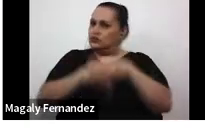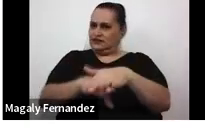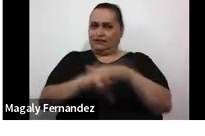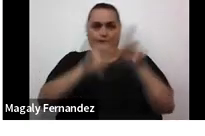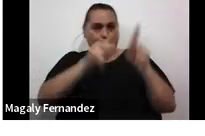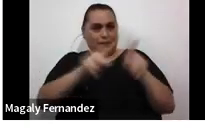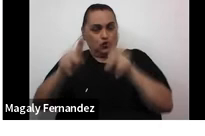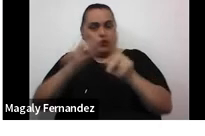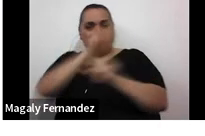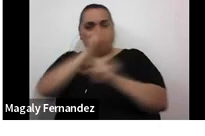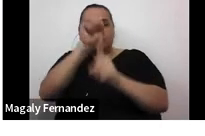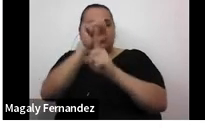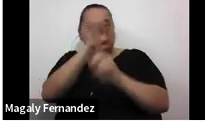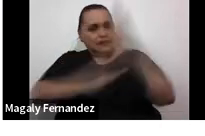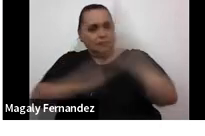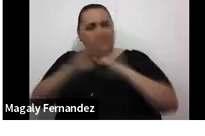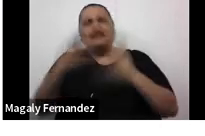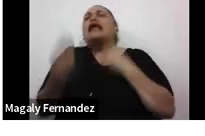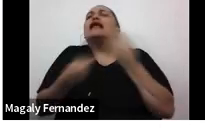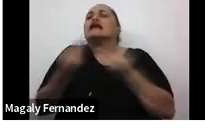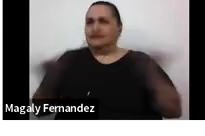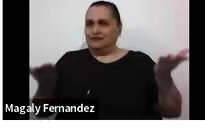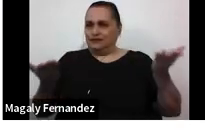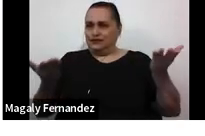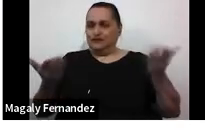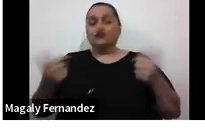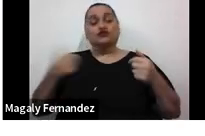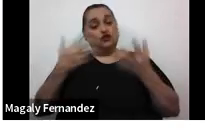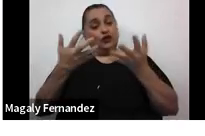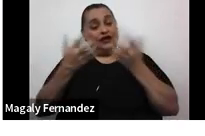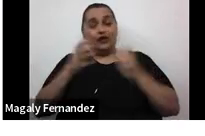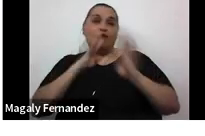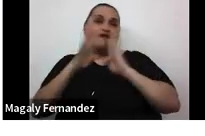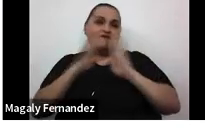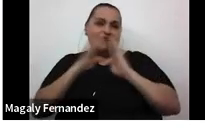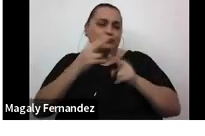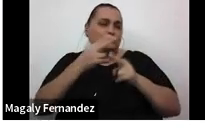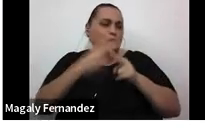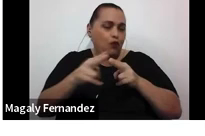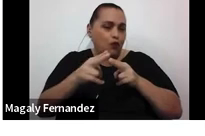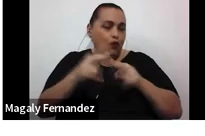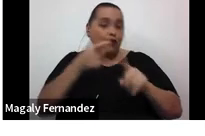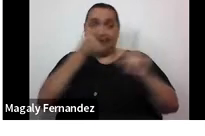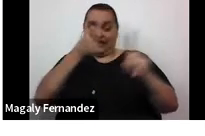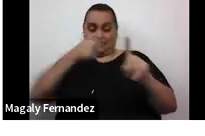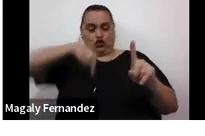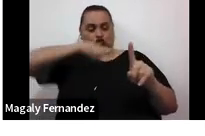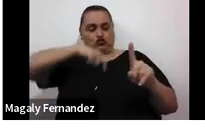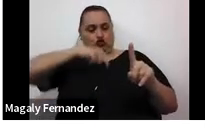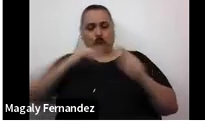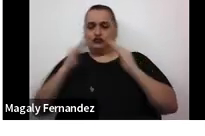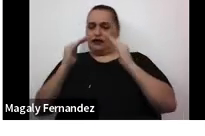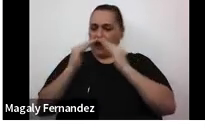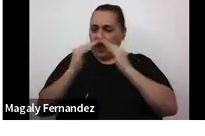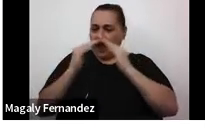personas en situación de discapacidad yo quiero que hablemos un ratito de desde desde nosotros en la casa en